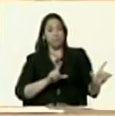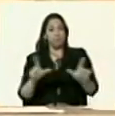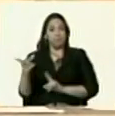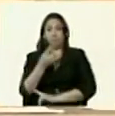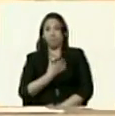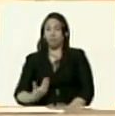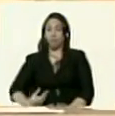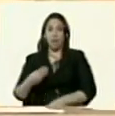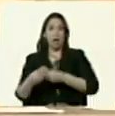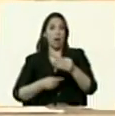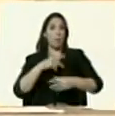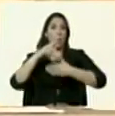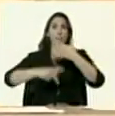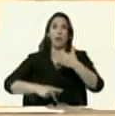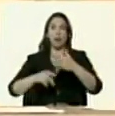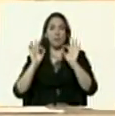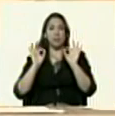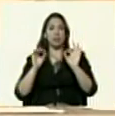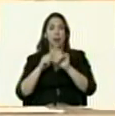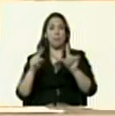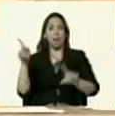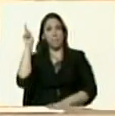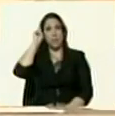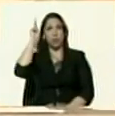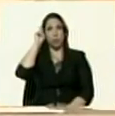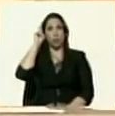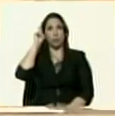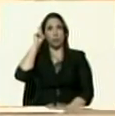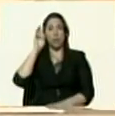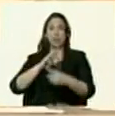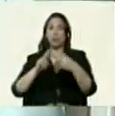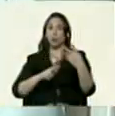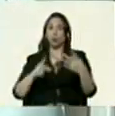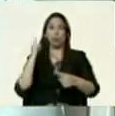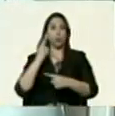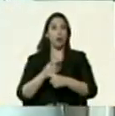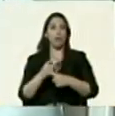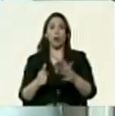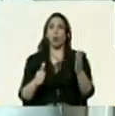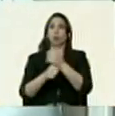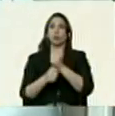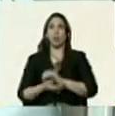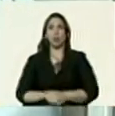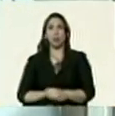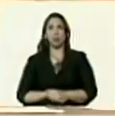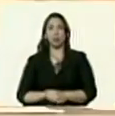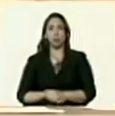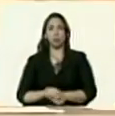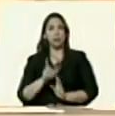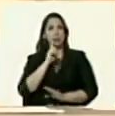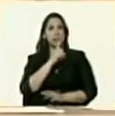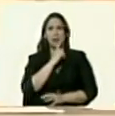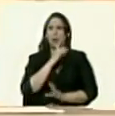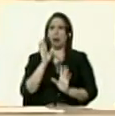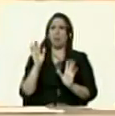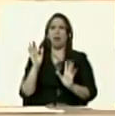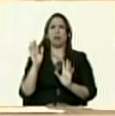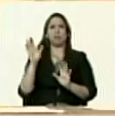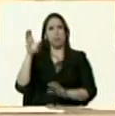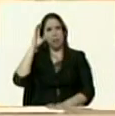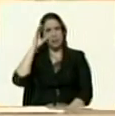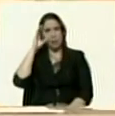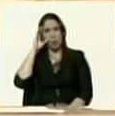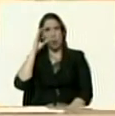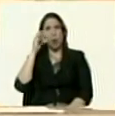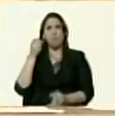hagamos un plan especial para el Perú. Recursos siempre conseguimos. Y llámese a Antonio Guterres, llame a la Bachelet. Usted es muy